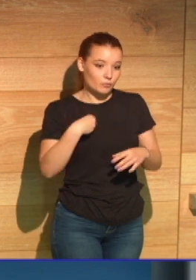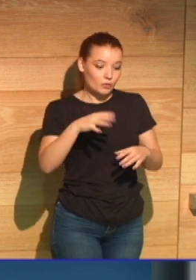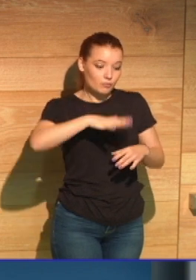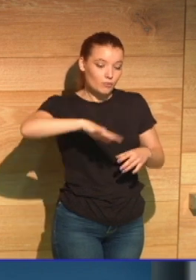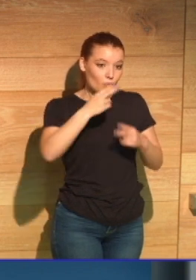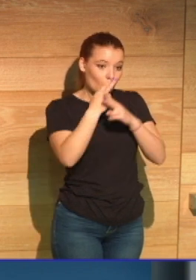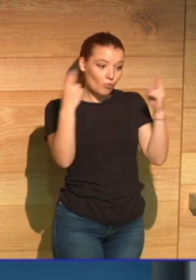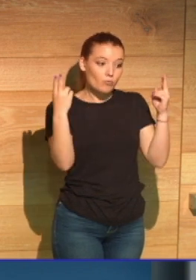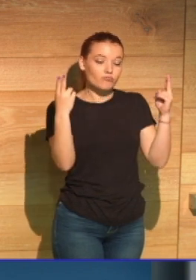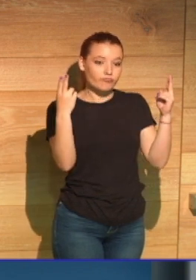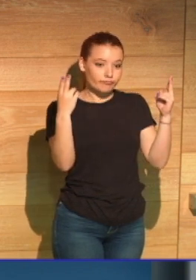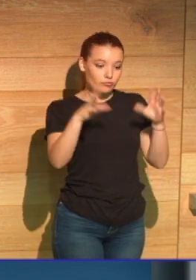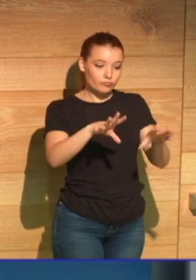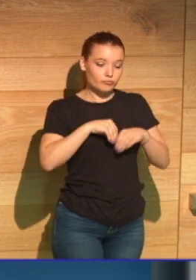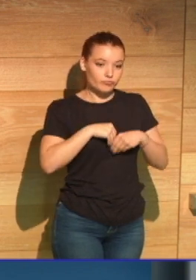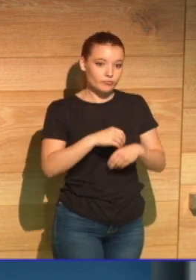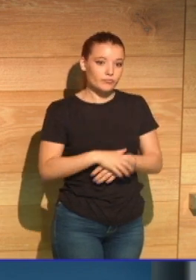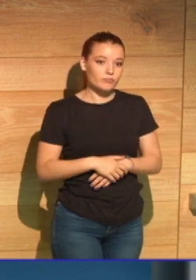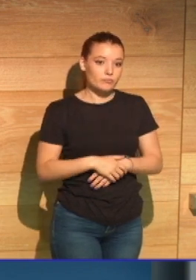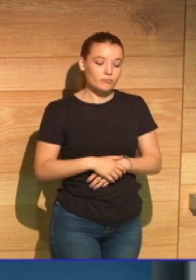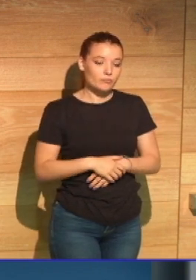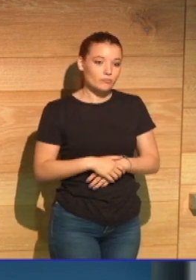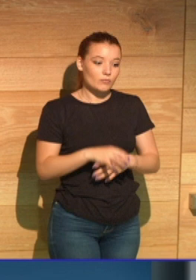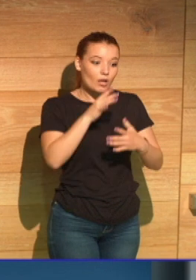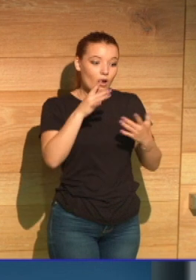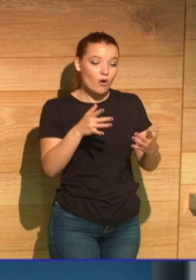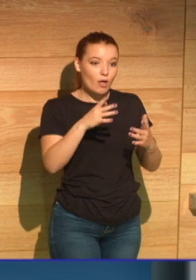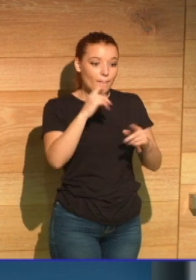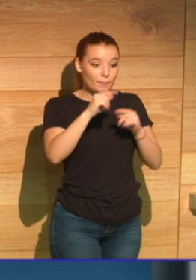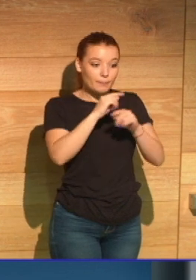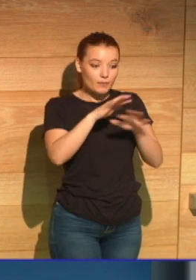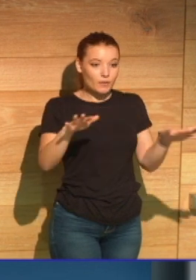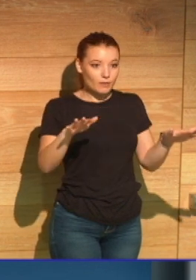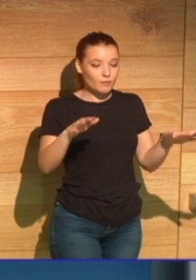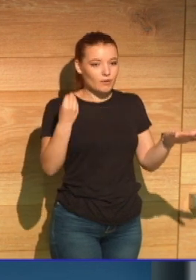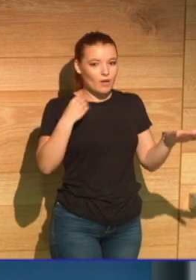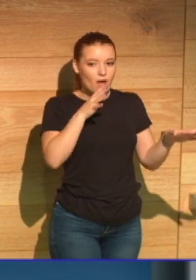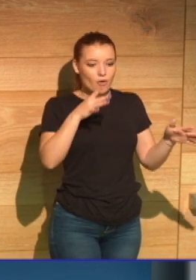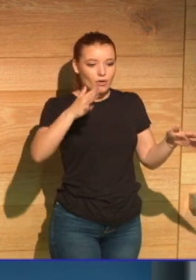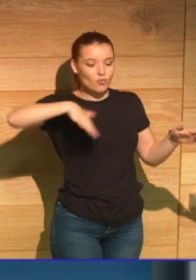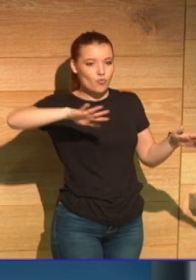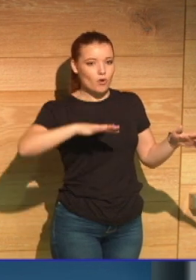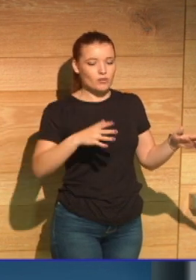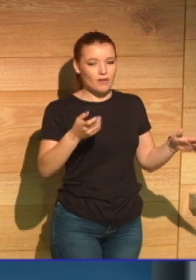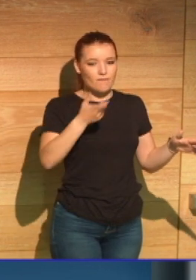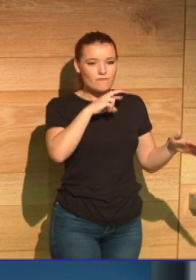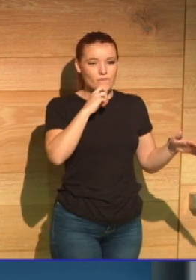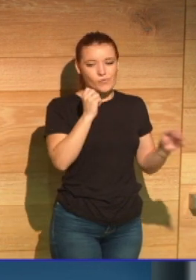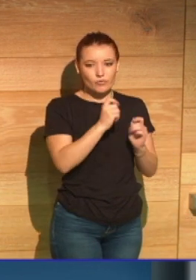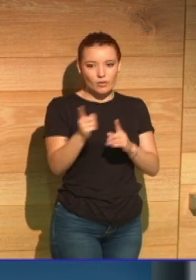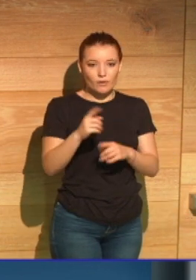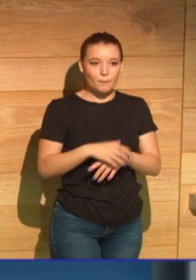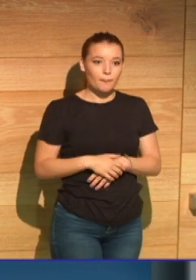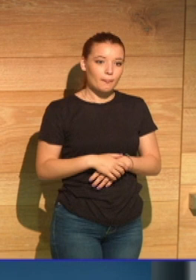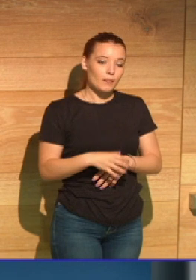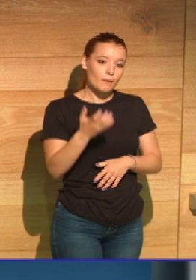en la pandemia ha sido uno de los elementos más radicales, más importantes que hemos podido tener, y que nos invitó, por ejemplo, ahí están viendo